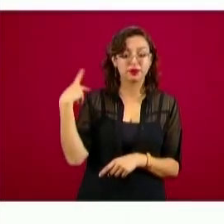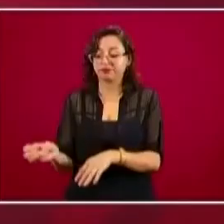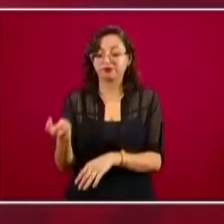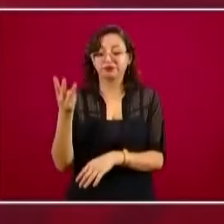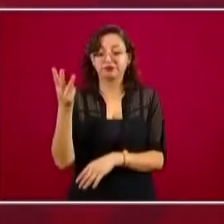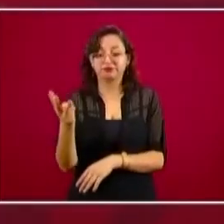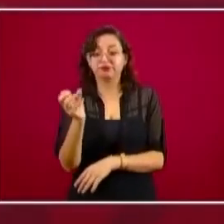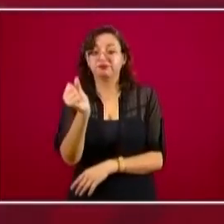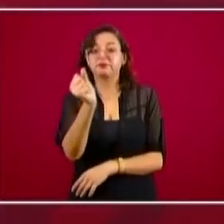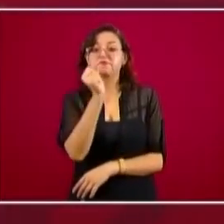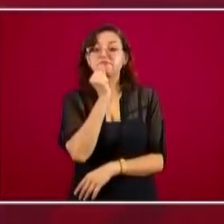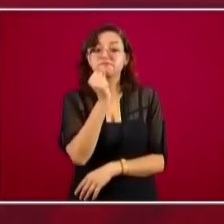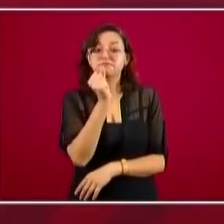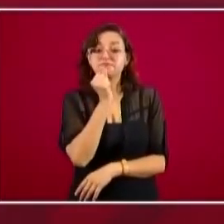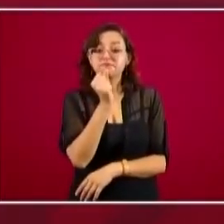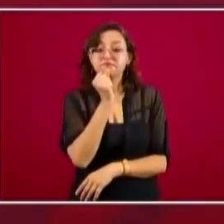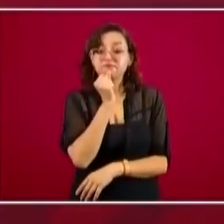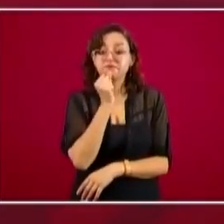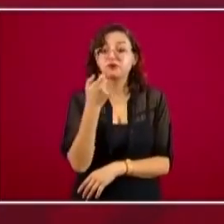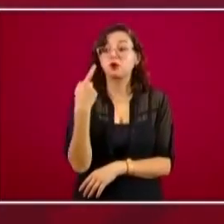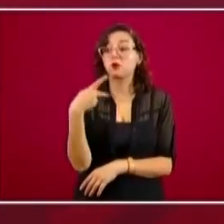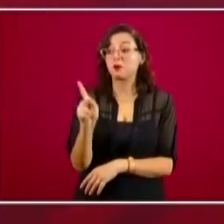noticias jazmín tapia